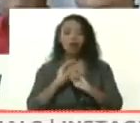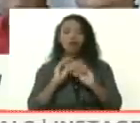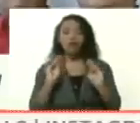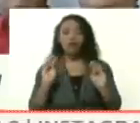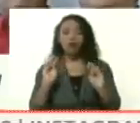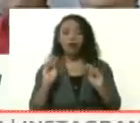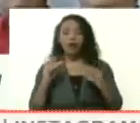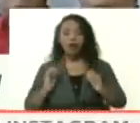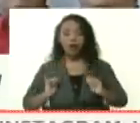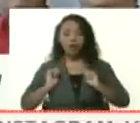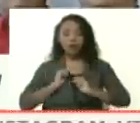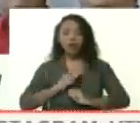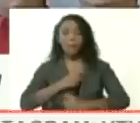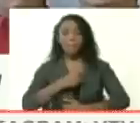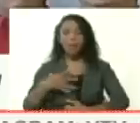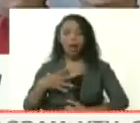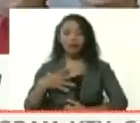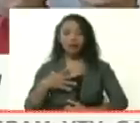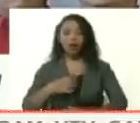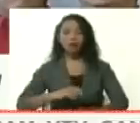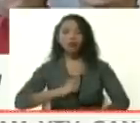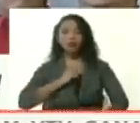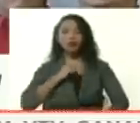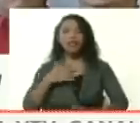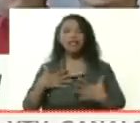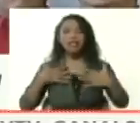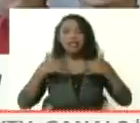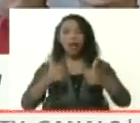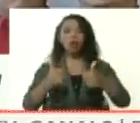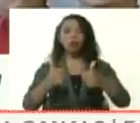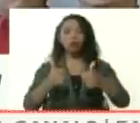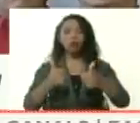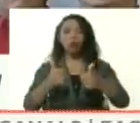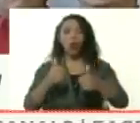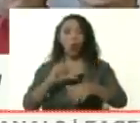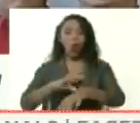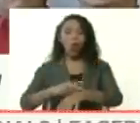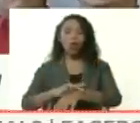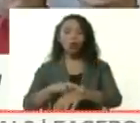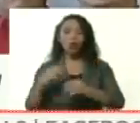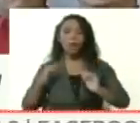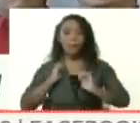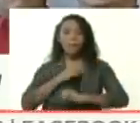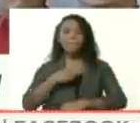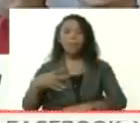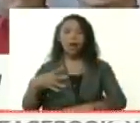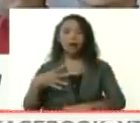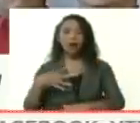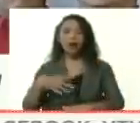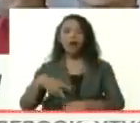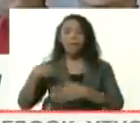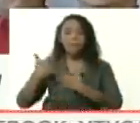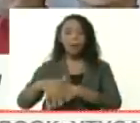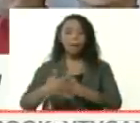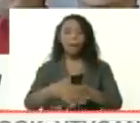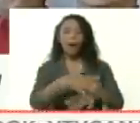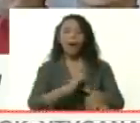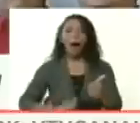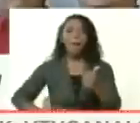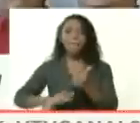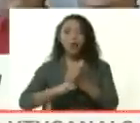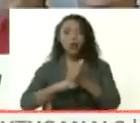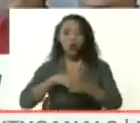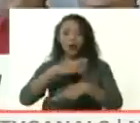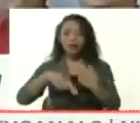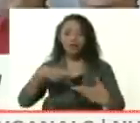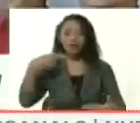Batas Blancas en Caracas. Todo el sector salud estará marchando en apoyo a la